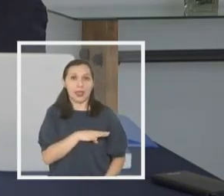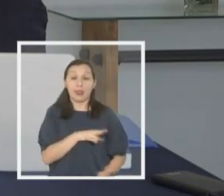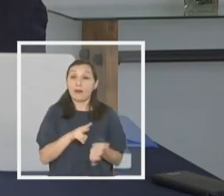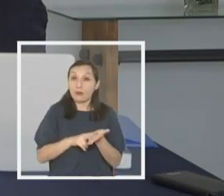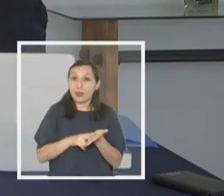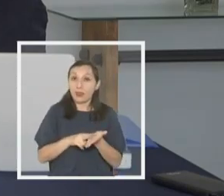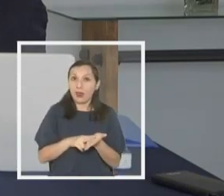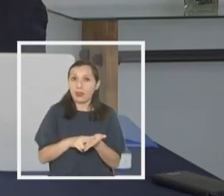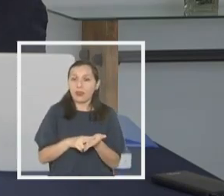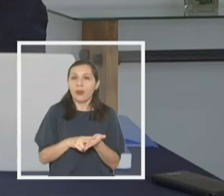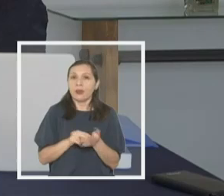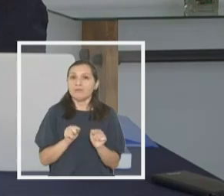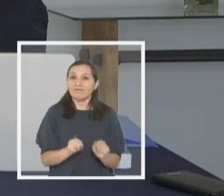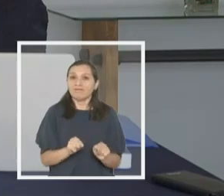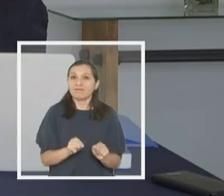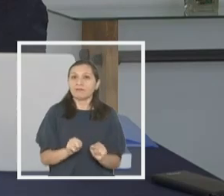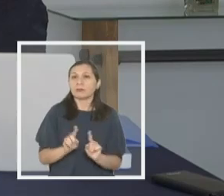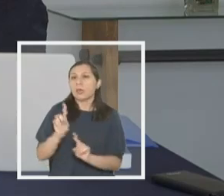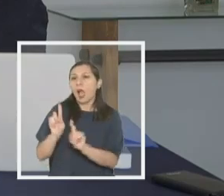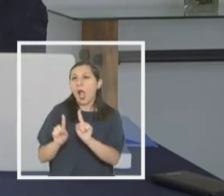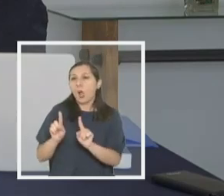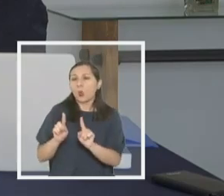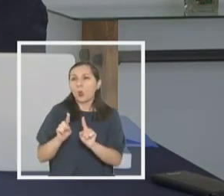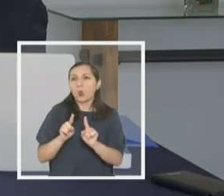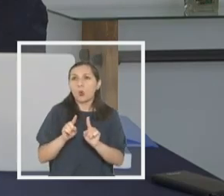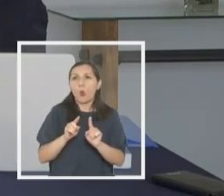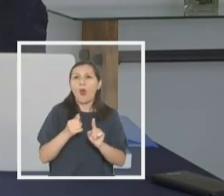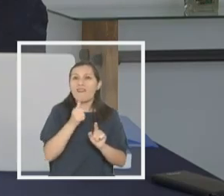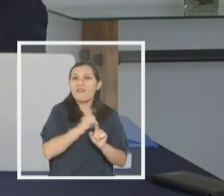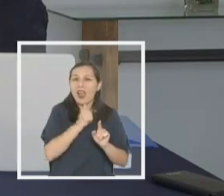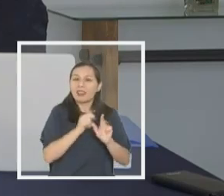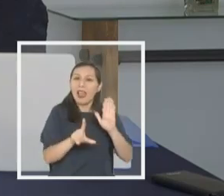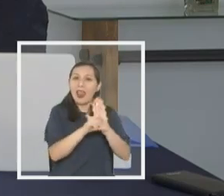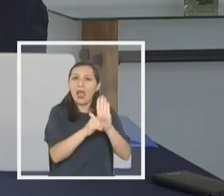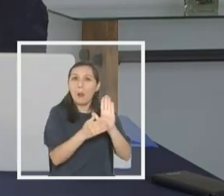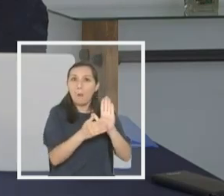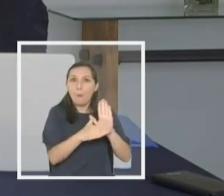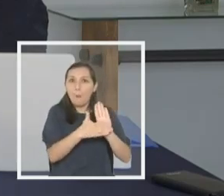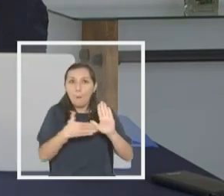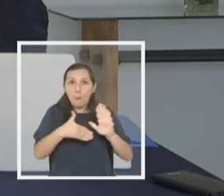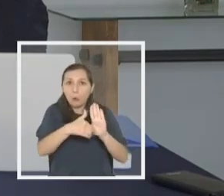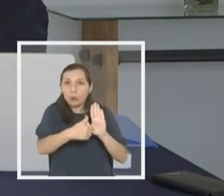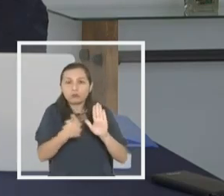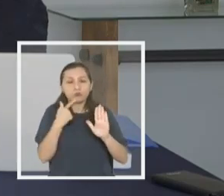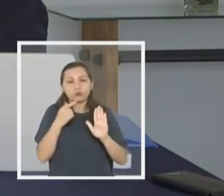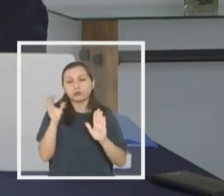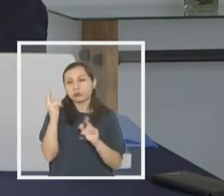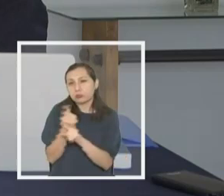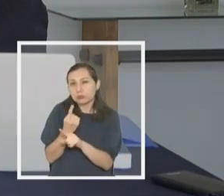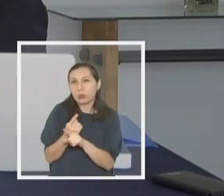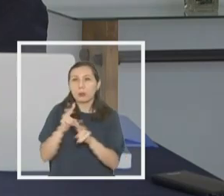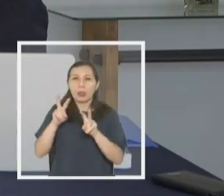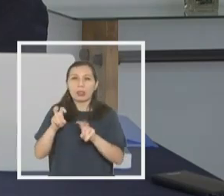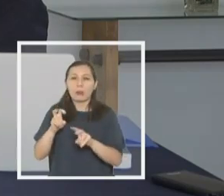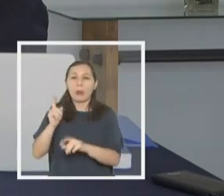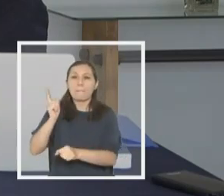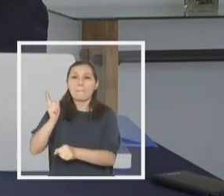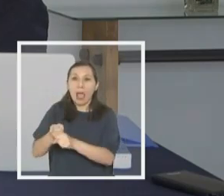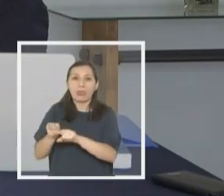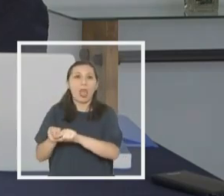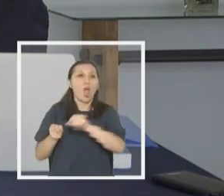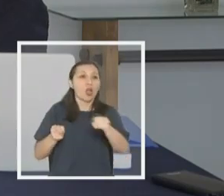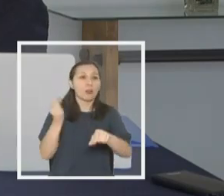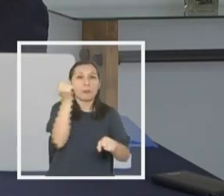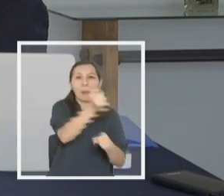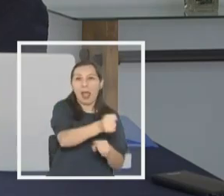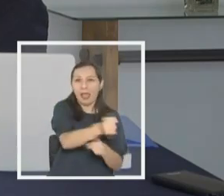Y la verdad es que, salvo algunos vacíos legales que estamos conversando con el fiscal nacional, por ejemplo, en casos de sicariato o